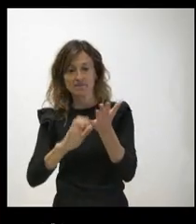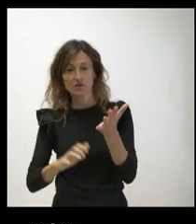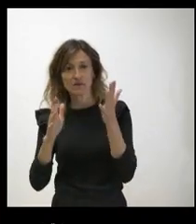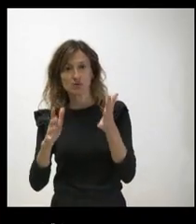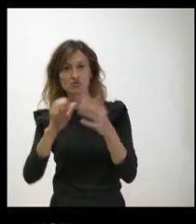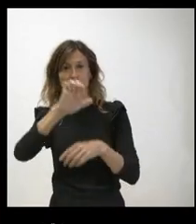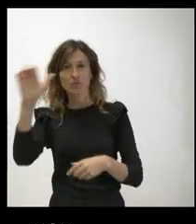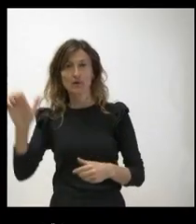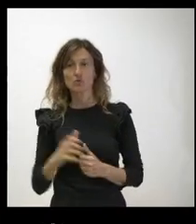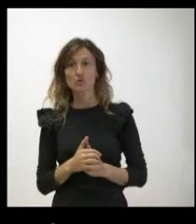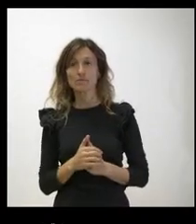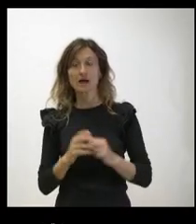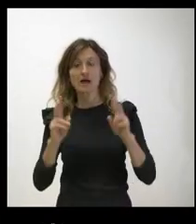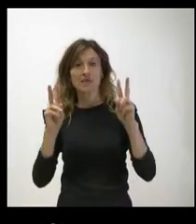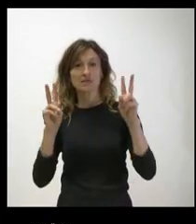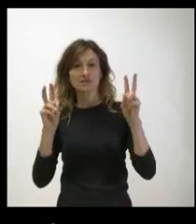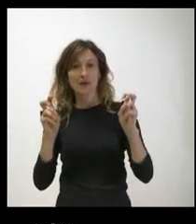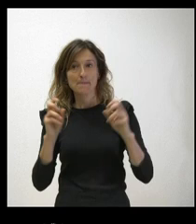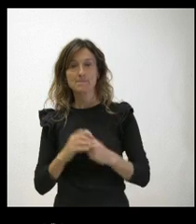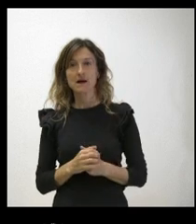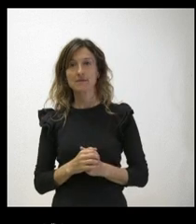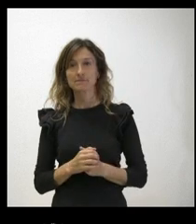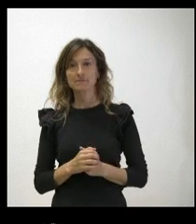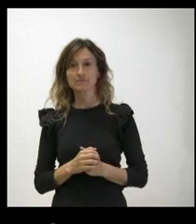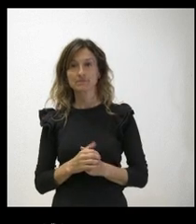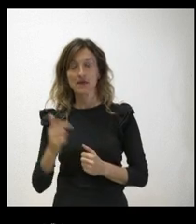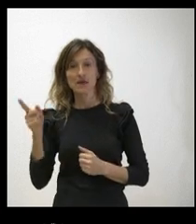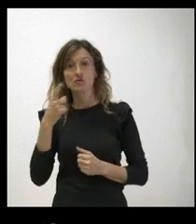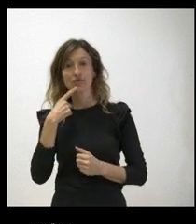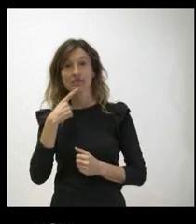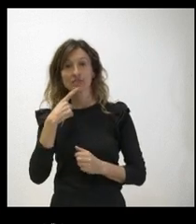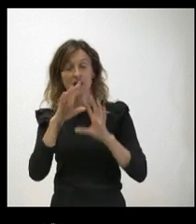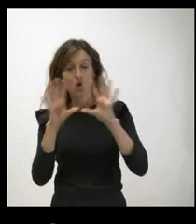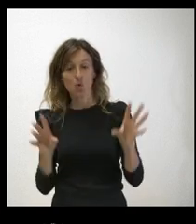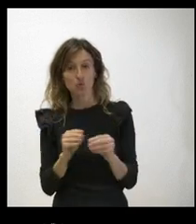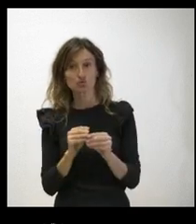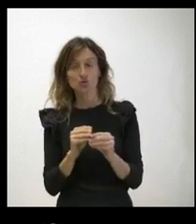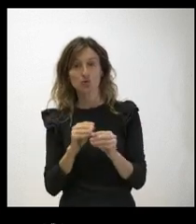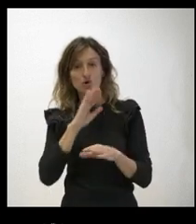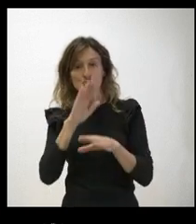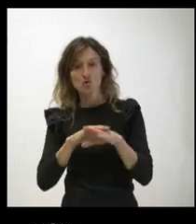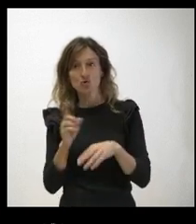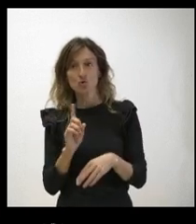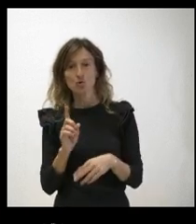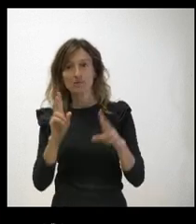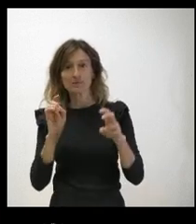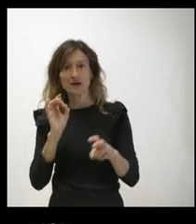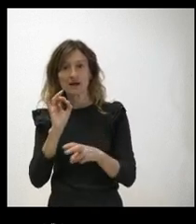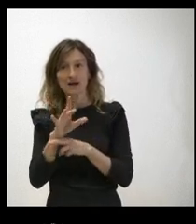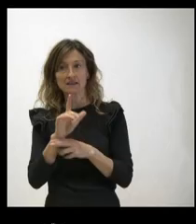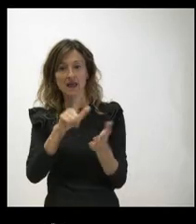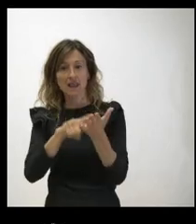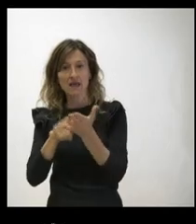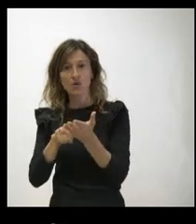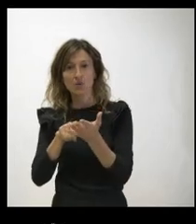Europa sobre el incumplimiento según ellos llegan a esa conclusión de los tratados de la carta Europea de lenguas regionales en